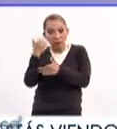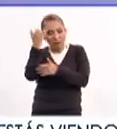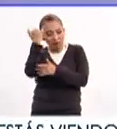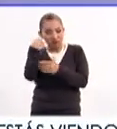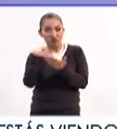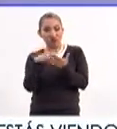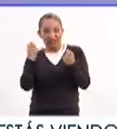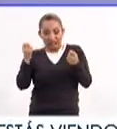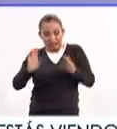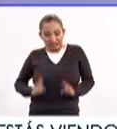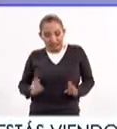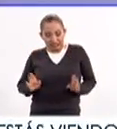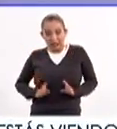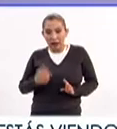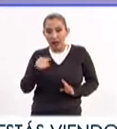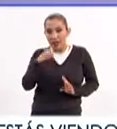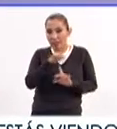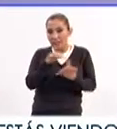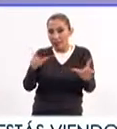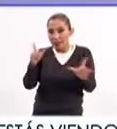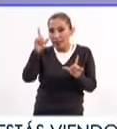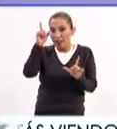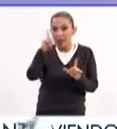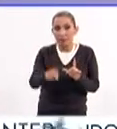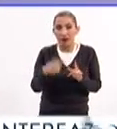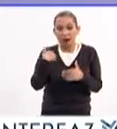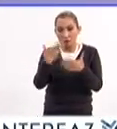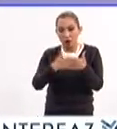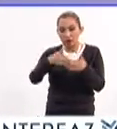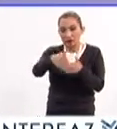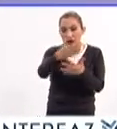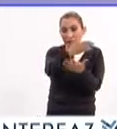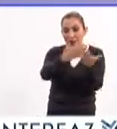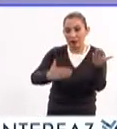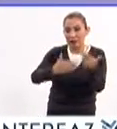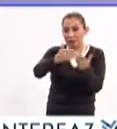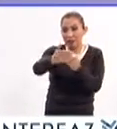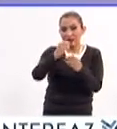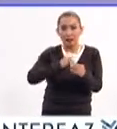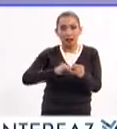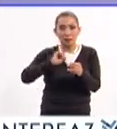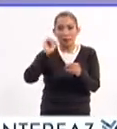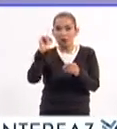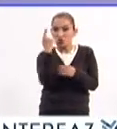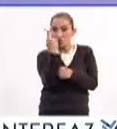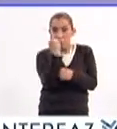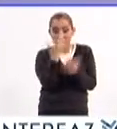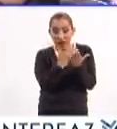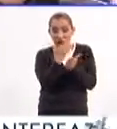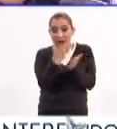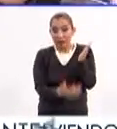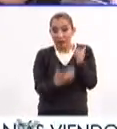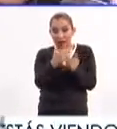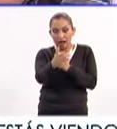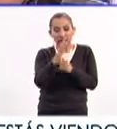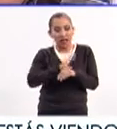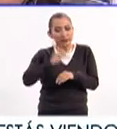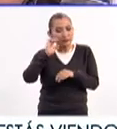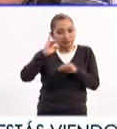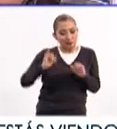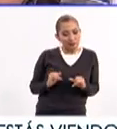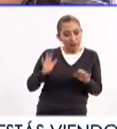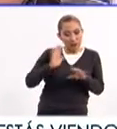nuestra identidad y estar listos para la siguiente mitad de este siglo, digamos, ya tener una identidad mucho